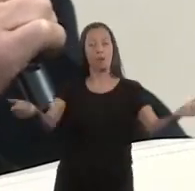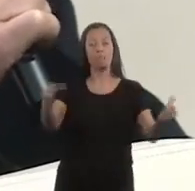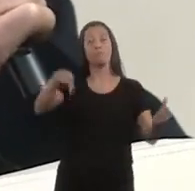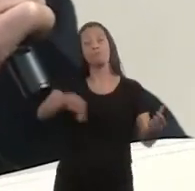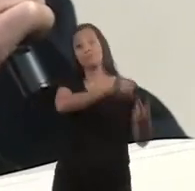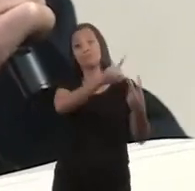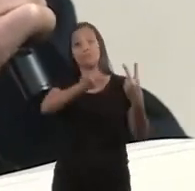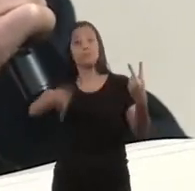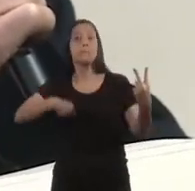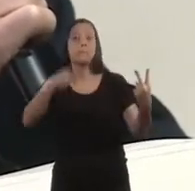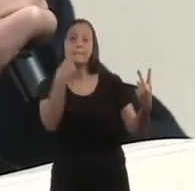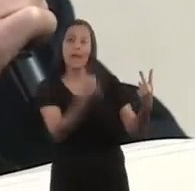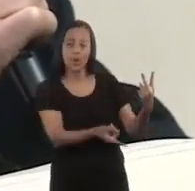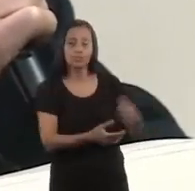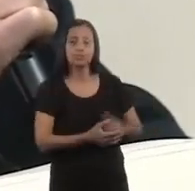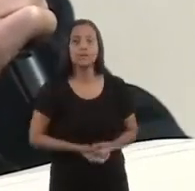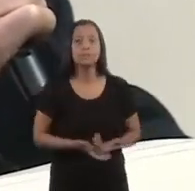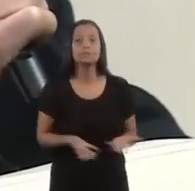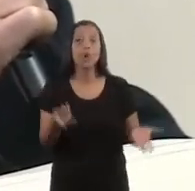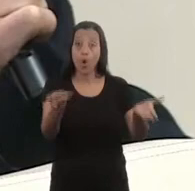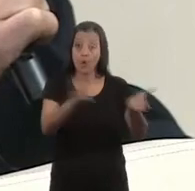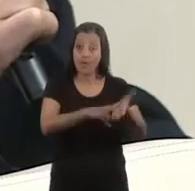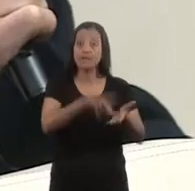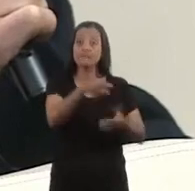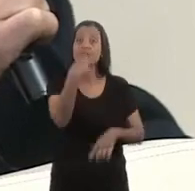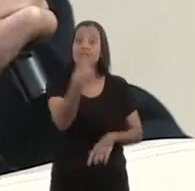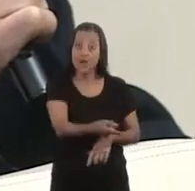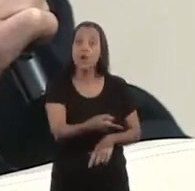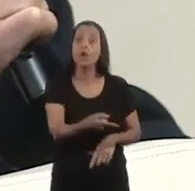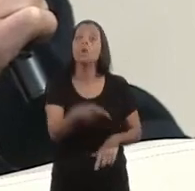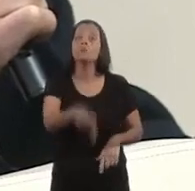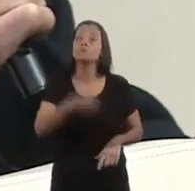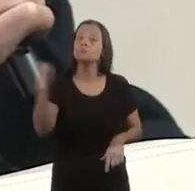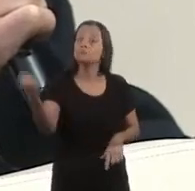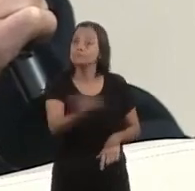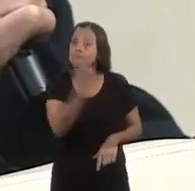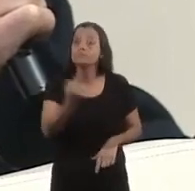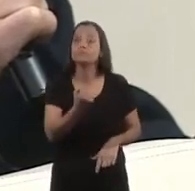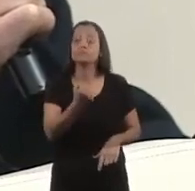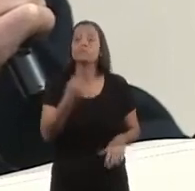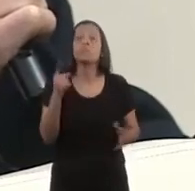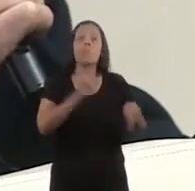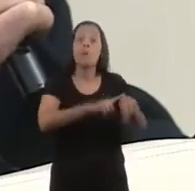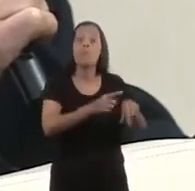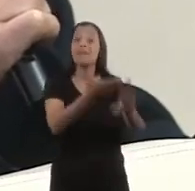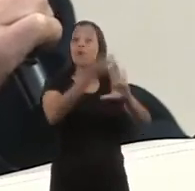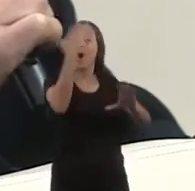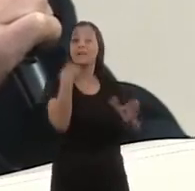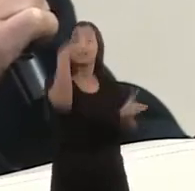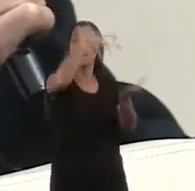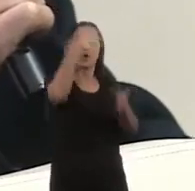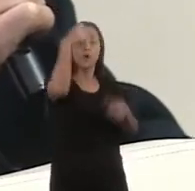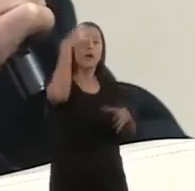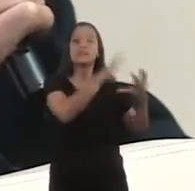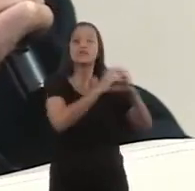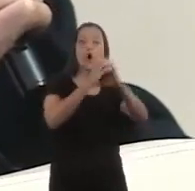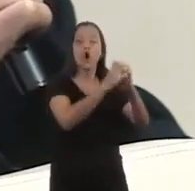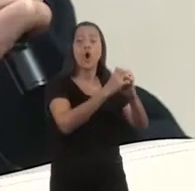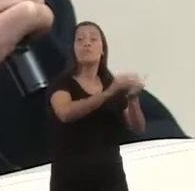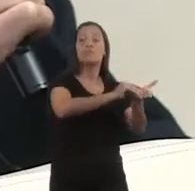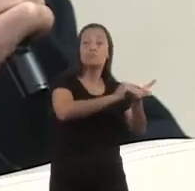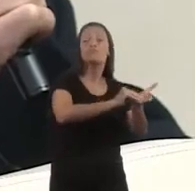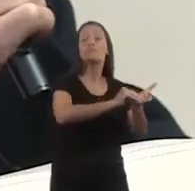preguntarte, acabas de mencionar nuevamente que hubo un intento de golpe de Estado durante la sesión del Senado. ¿Cómo